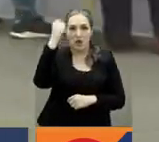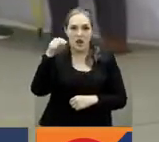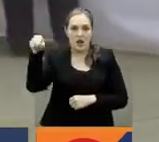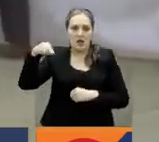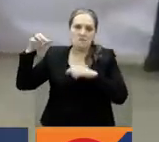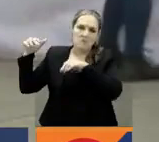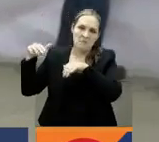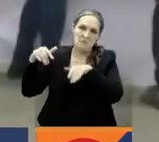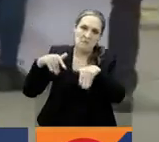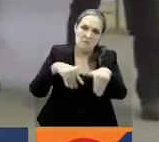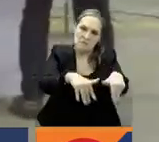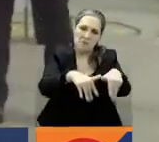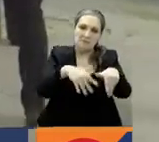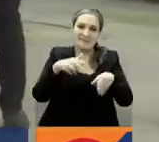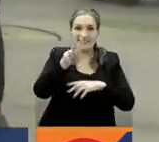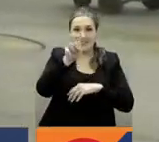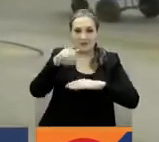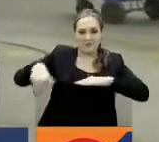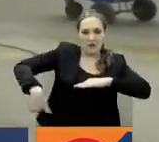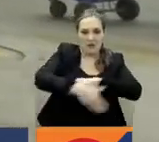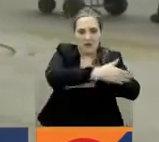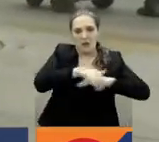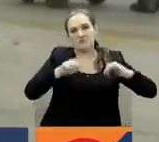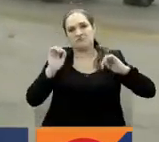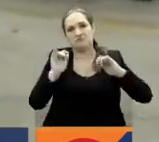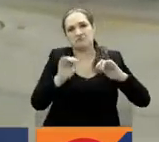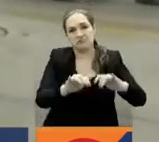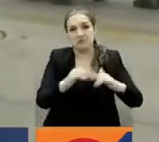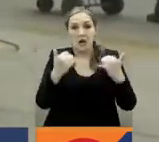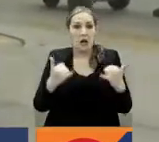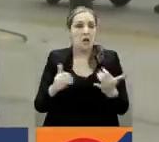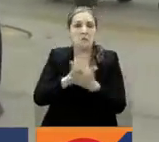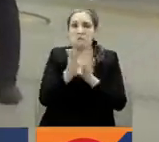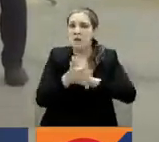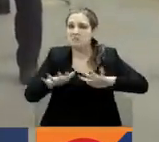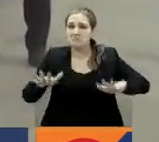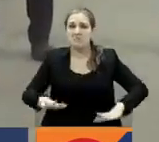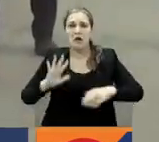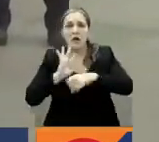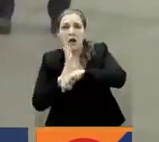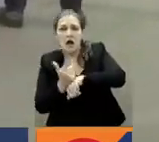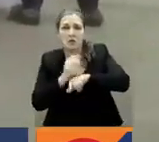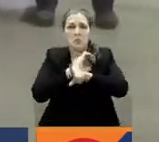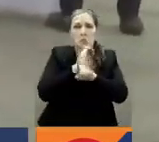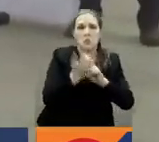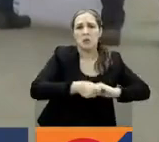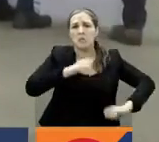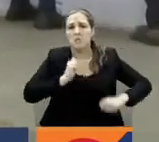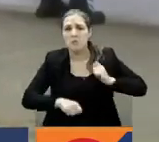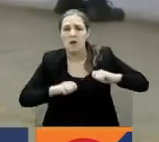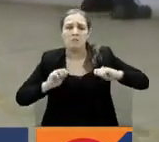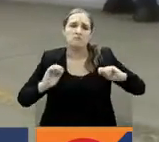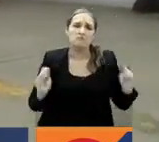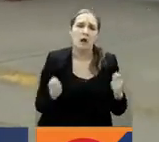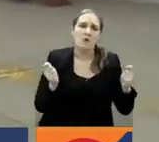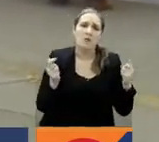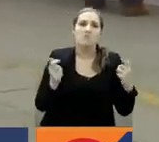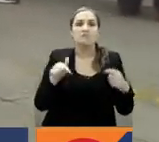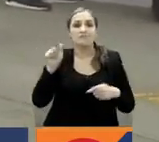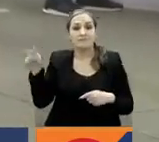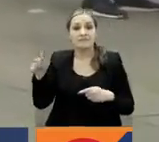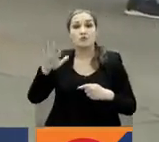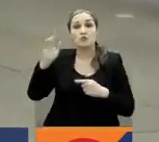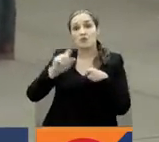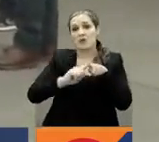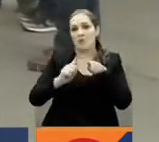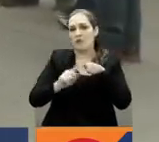estos momentos se ha generado pues de manera pacífica. Hay presentaciones artísticas, presentaciones culturales, y no está en funcionamiento el